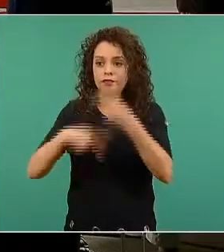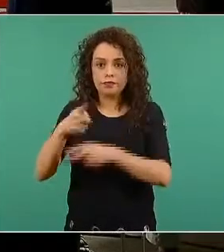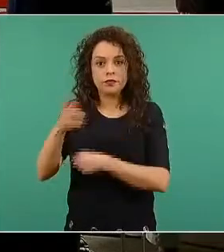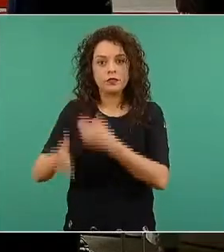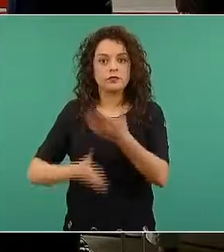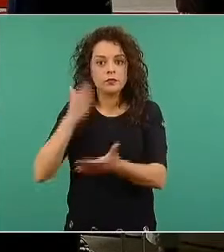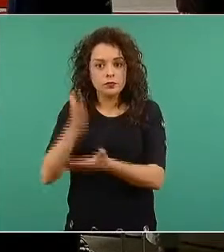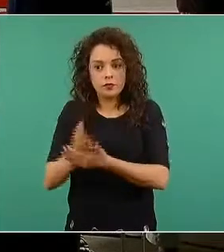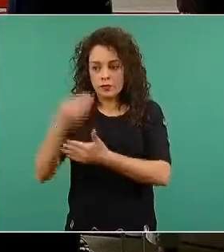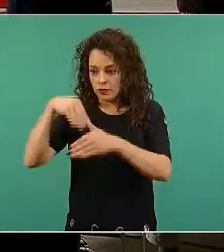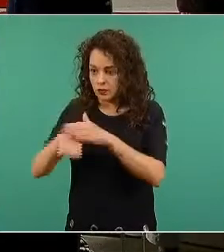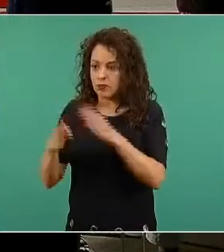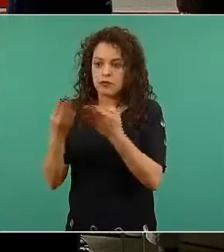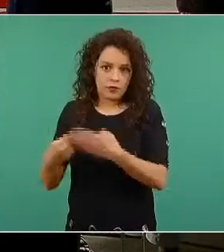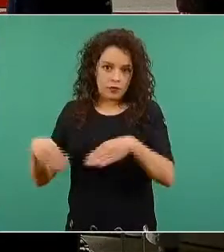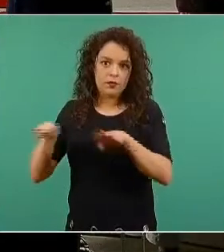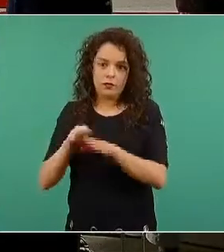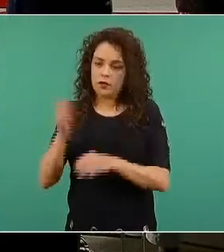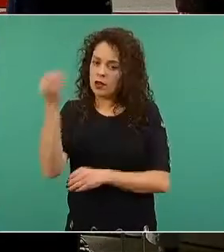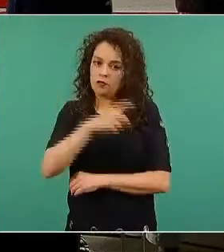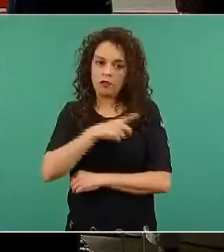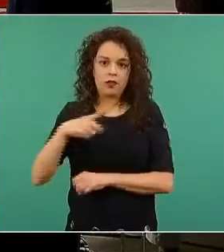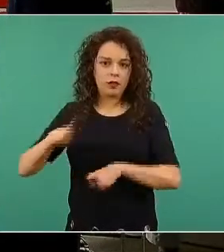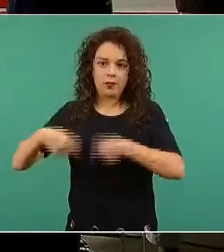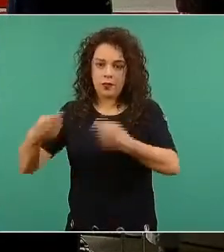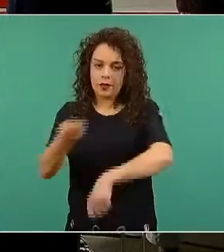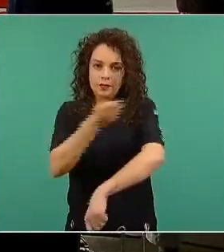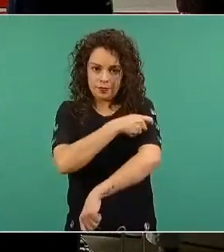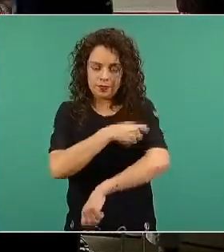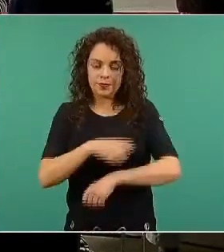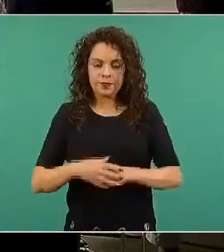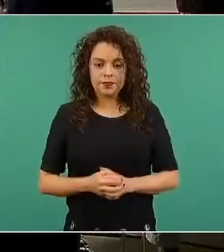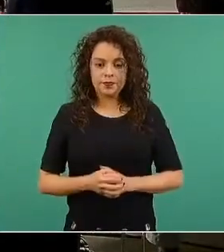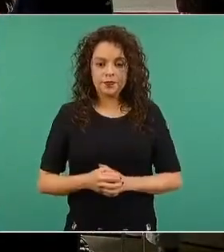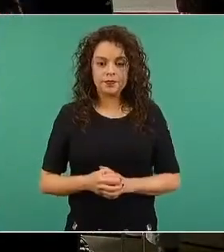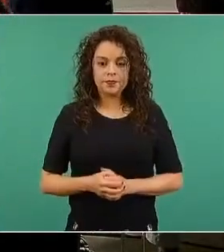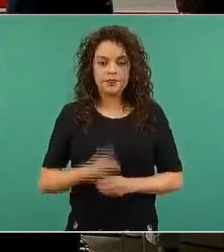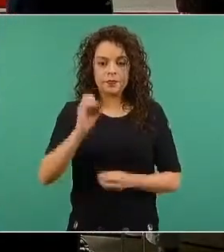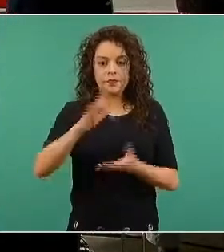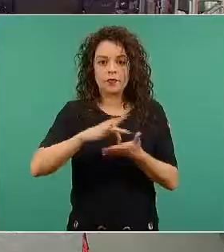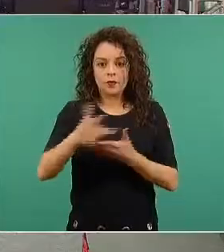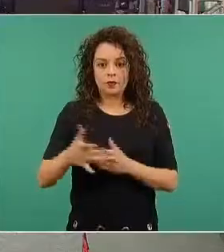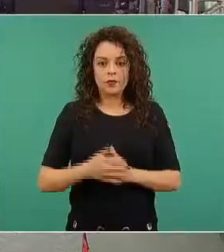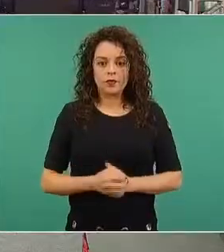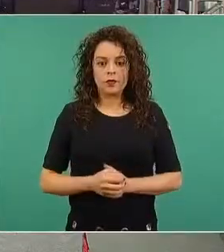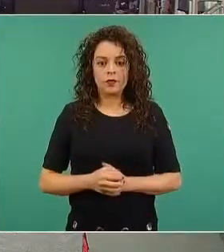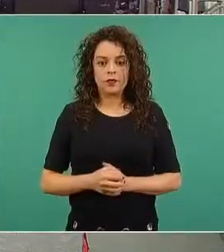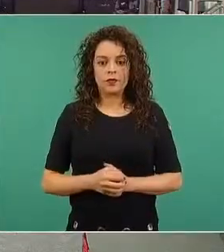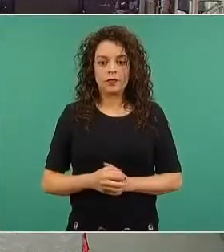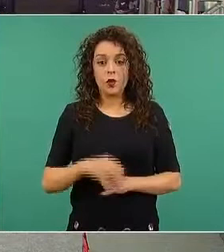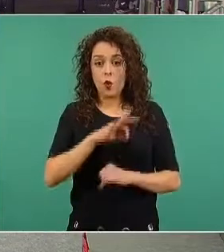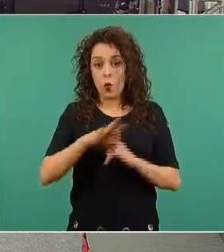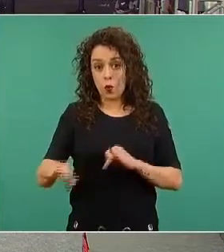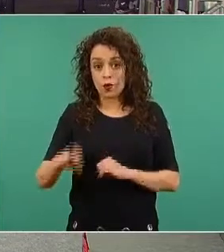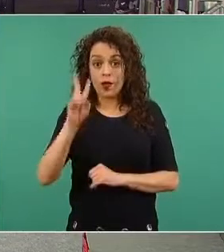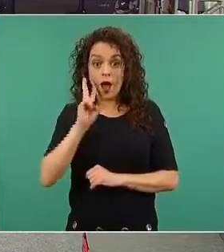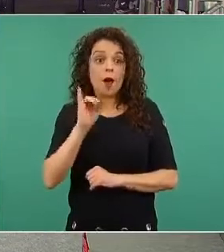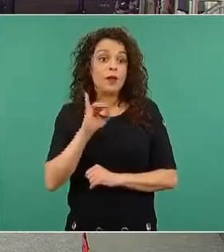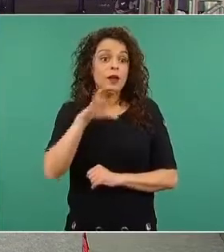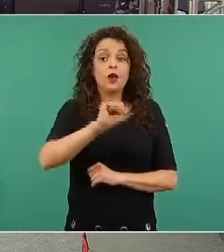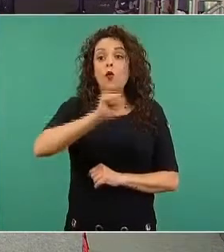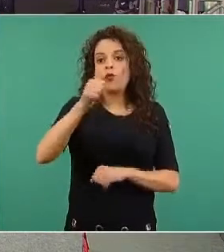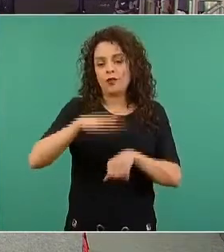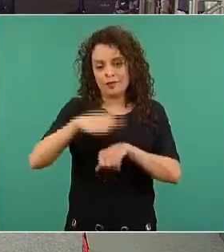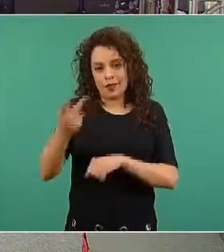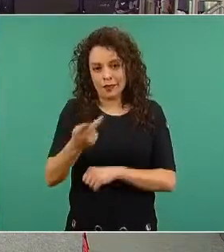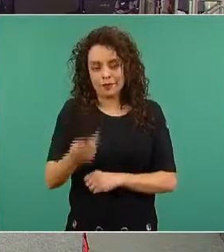atención domiciliar de personas con COVID. Muchas gracias. Por favor, la última, vez si nos da tiempo de una más. Sí, gracias, doctor